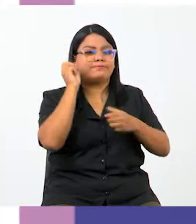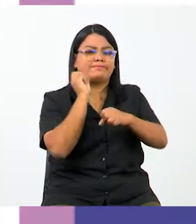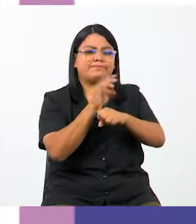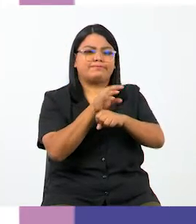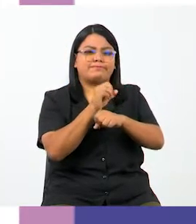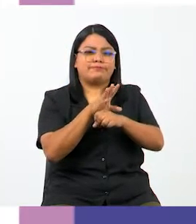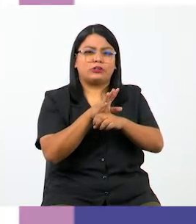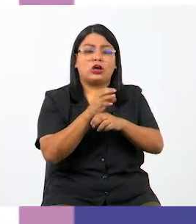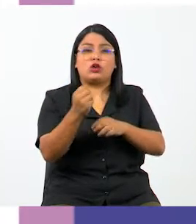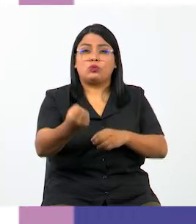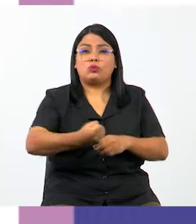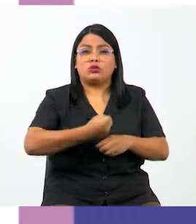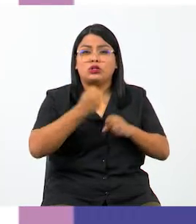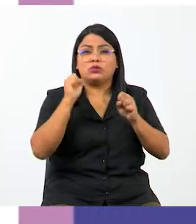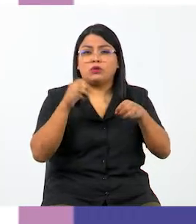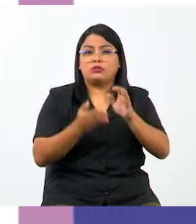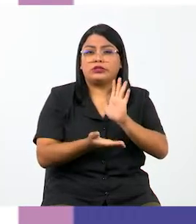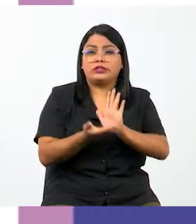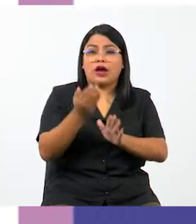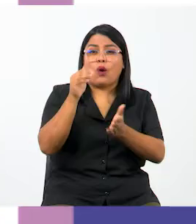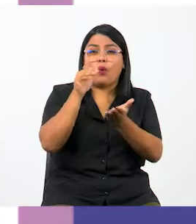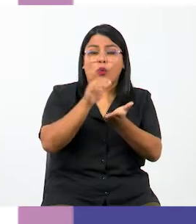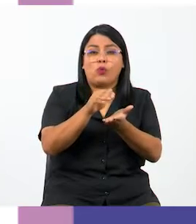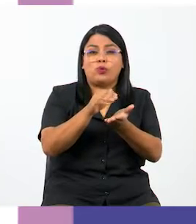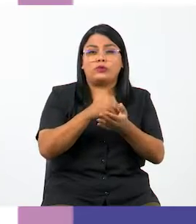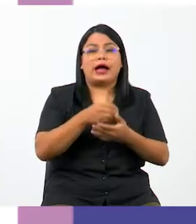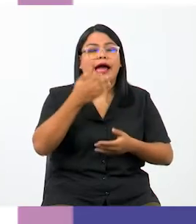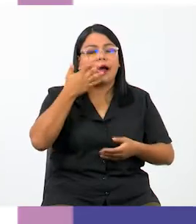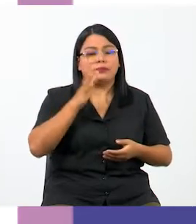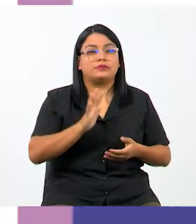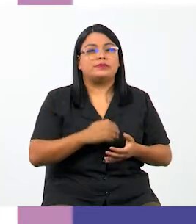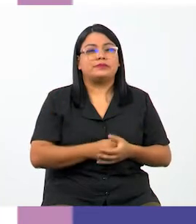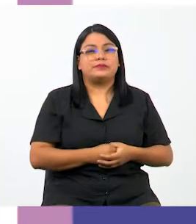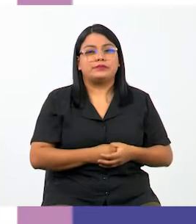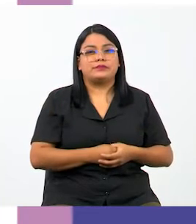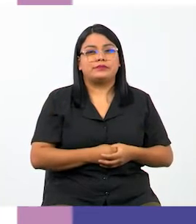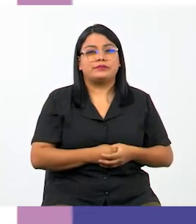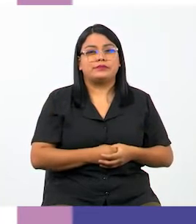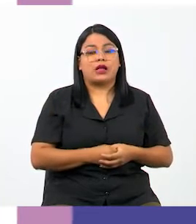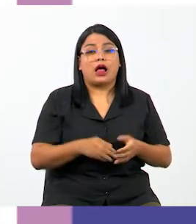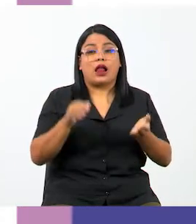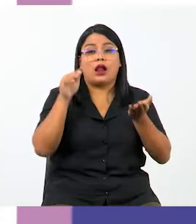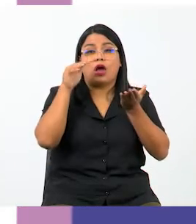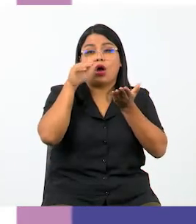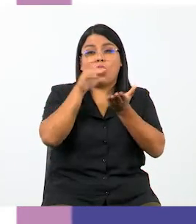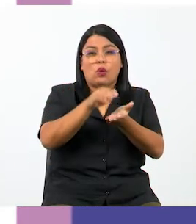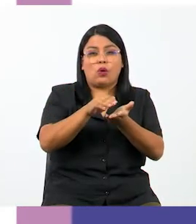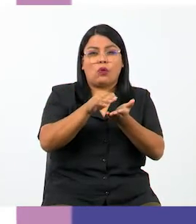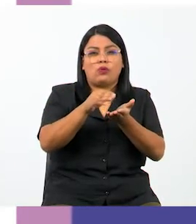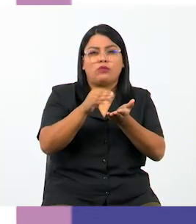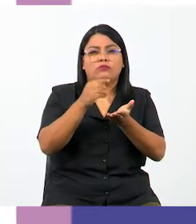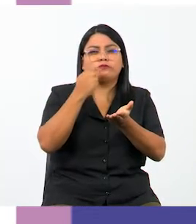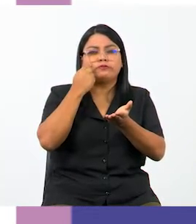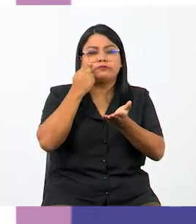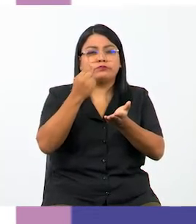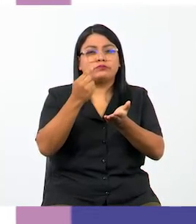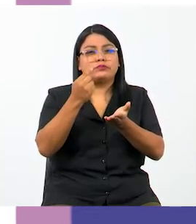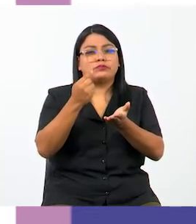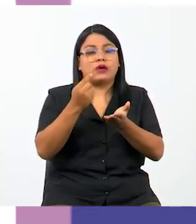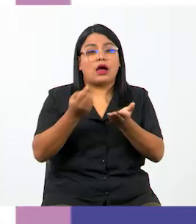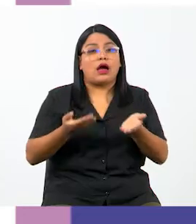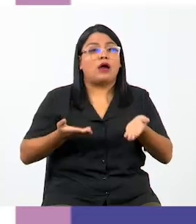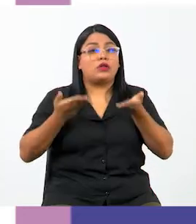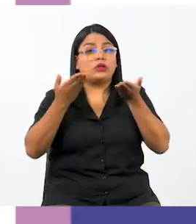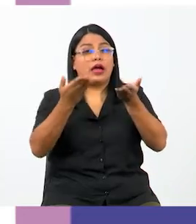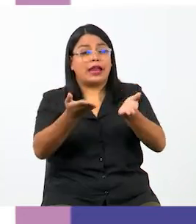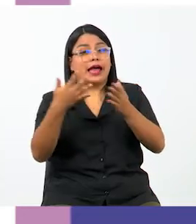de la unidad. Por ejemplo, en esta unidad se hace énfasis en propiciar las actividades de comprensión